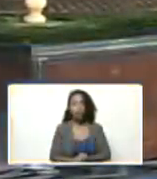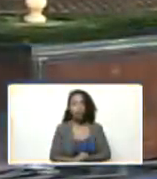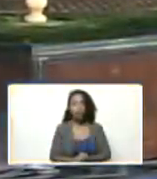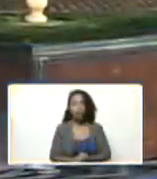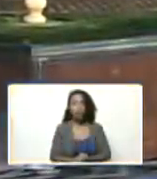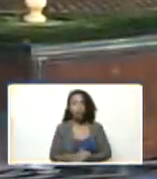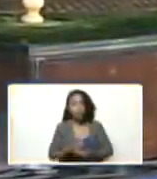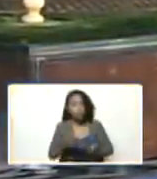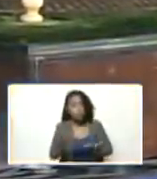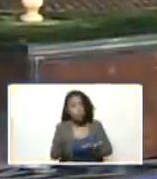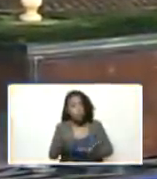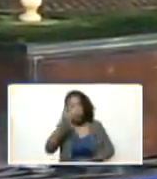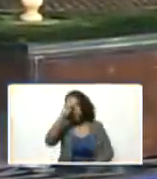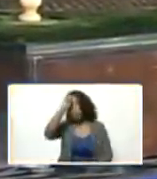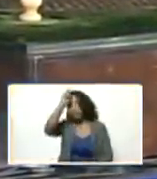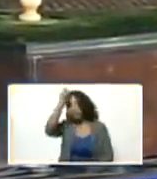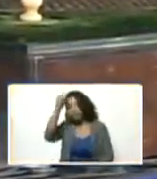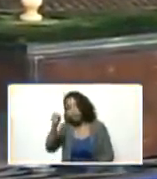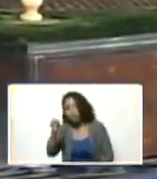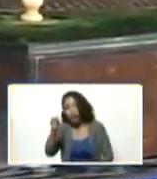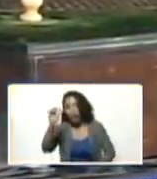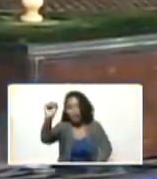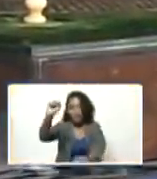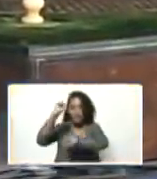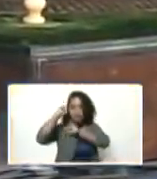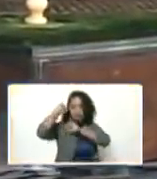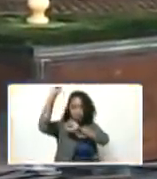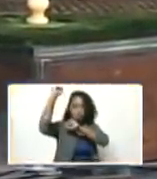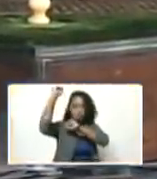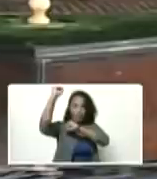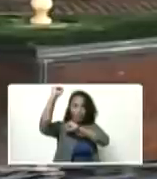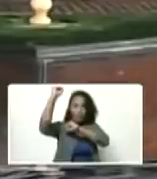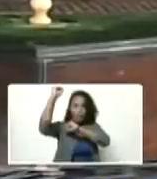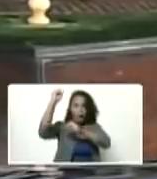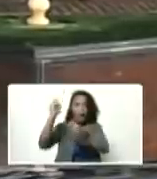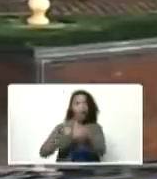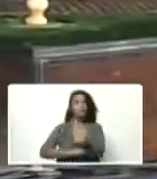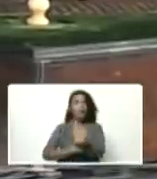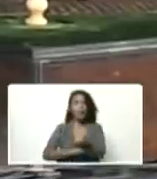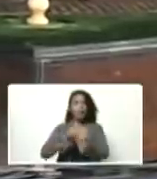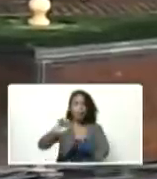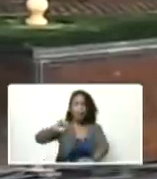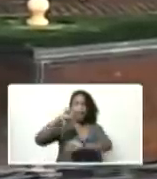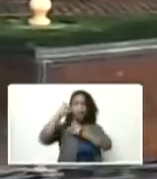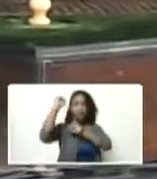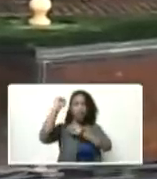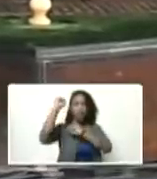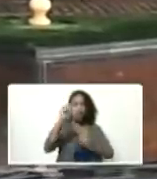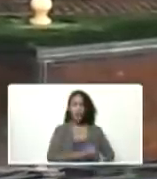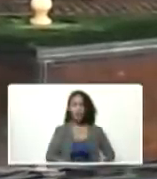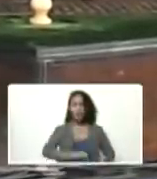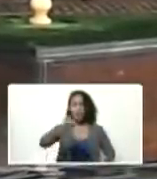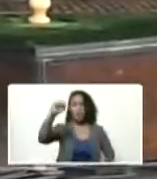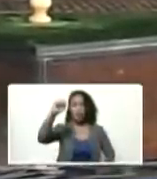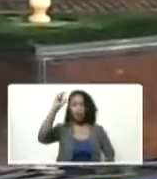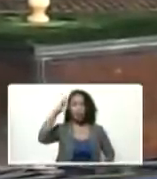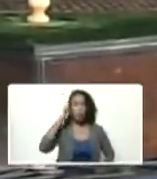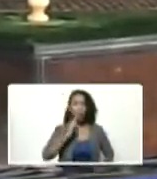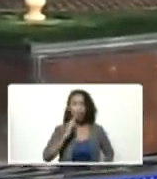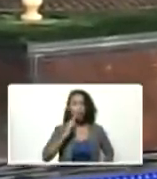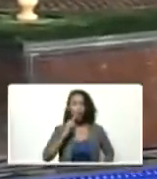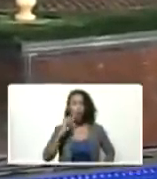Y en reconocimiento a las victorias, a las hazañas, al carácter heroico del libertador Simón Bolívar,